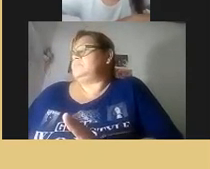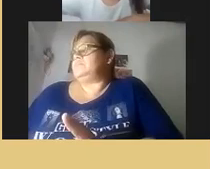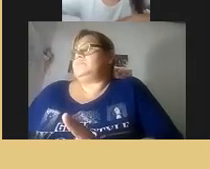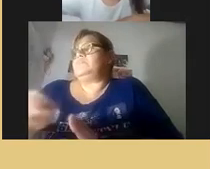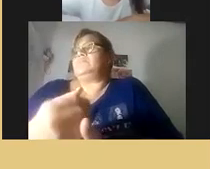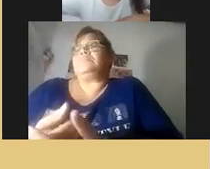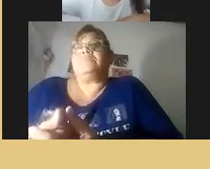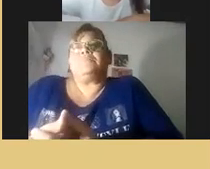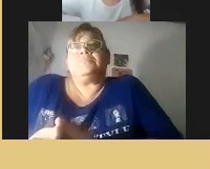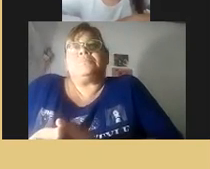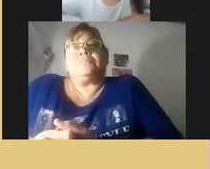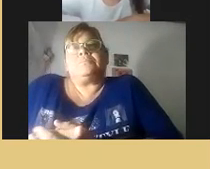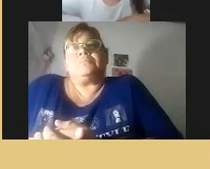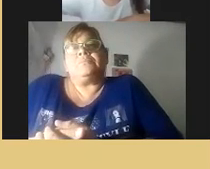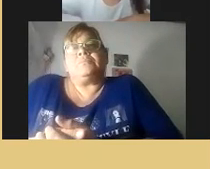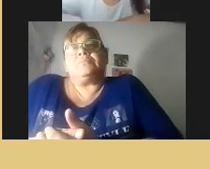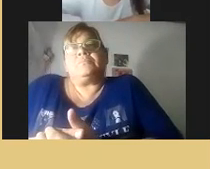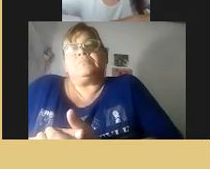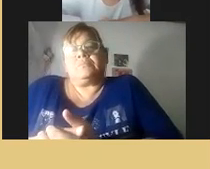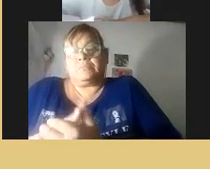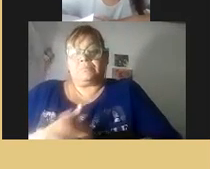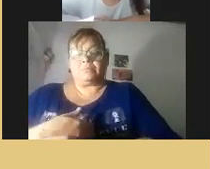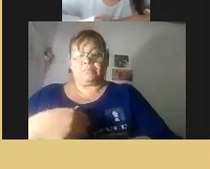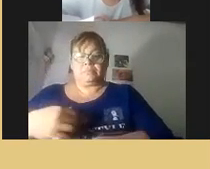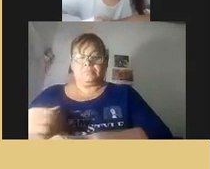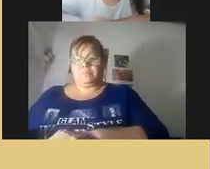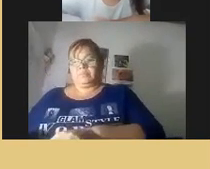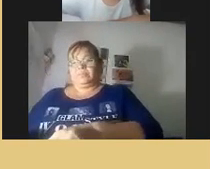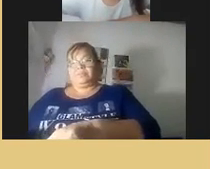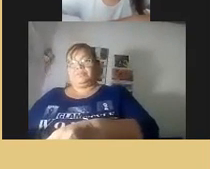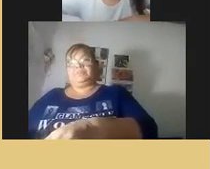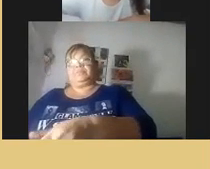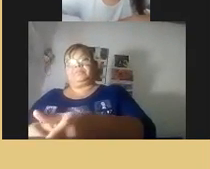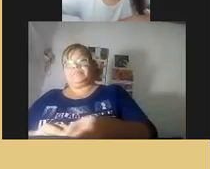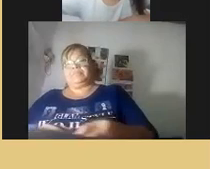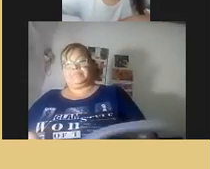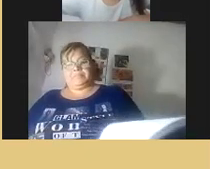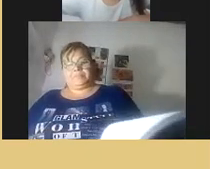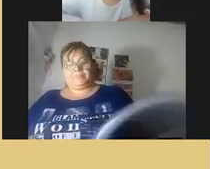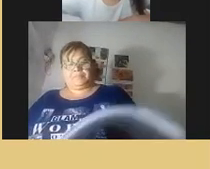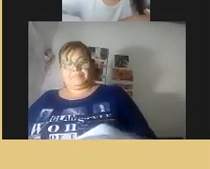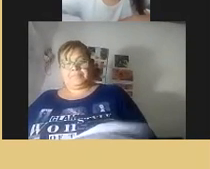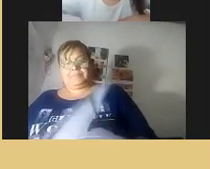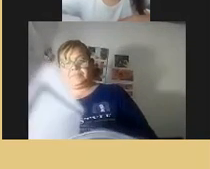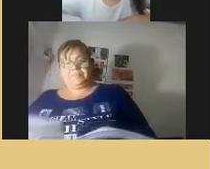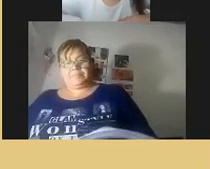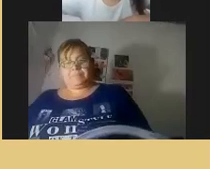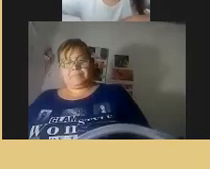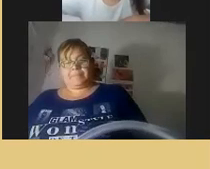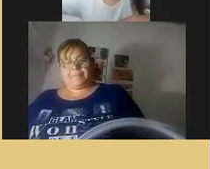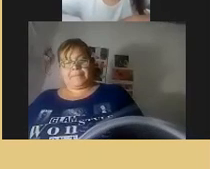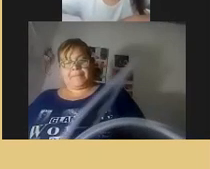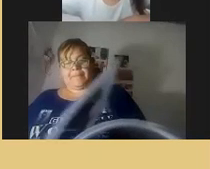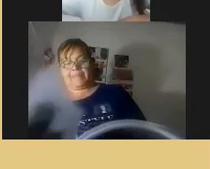blanduzca que semejante a las babosas, ¿no es cierto? Estaríamos por el piso,